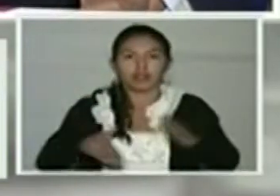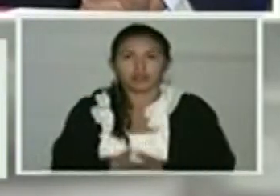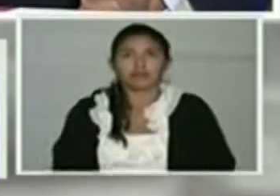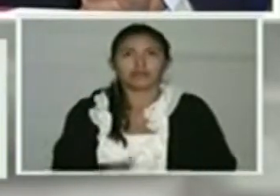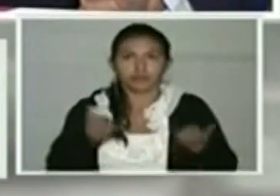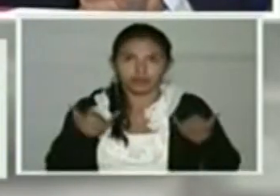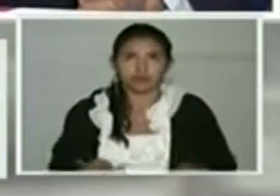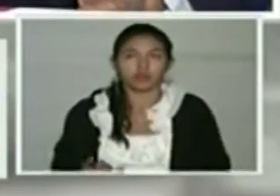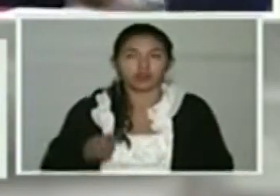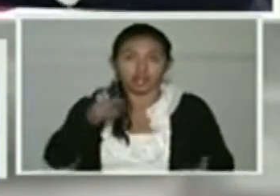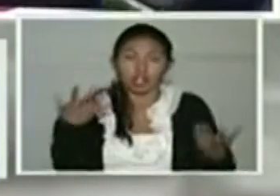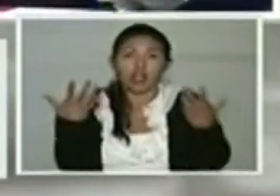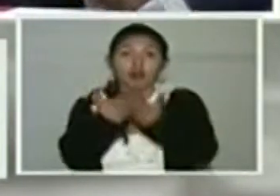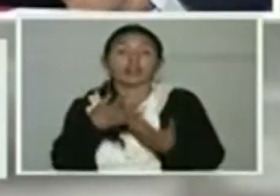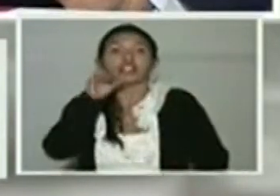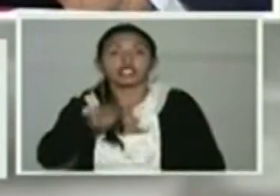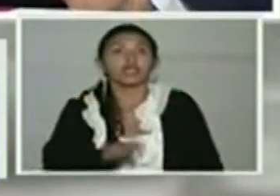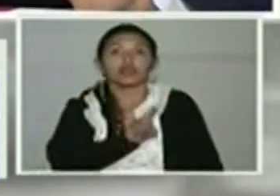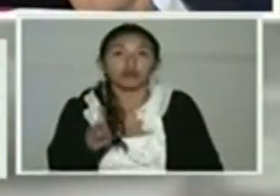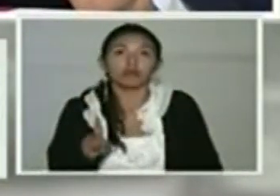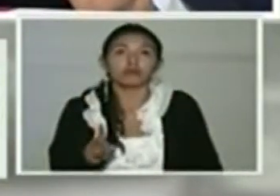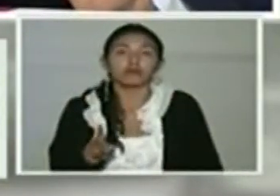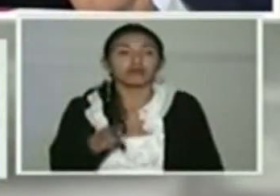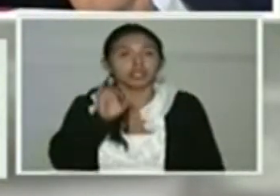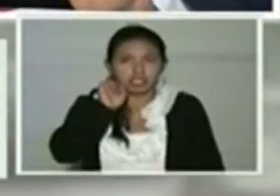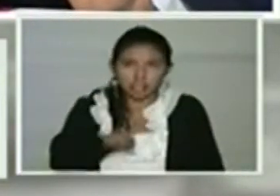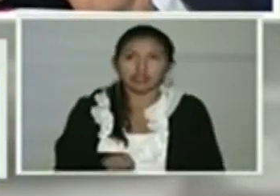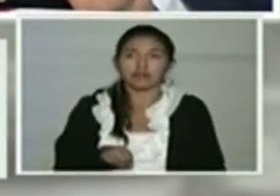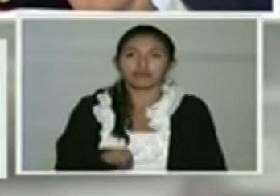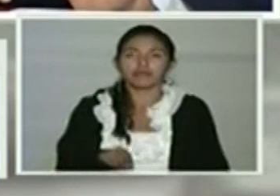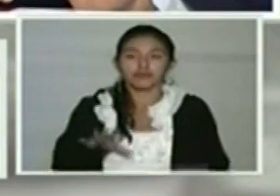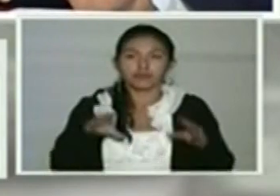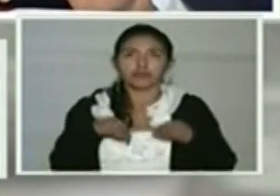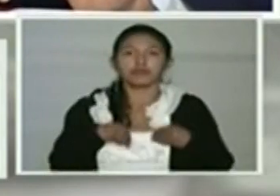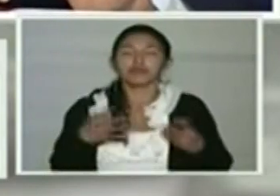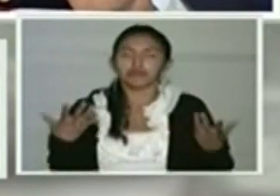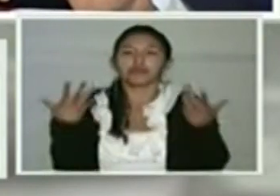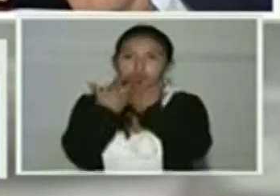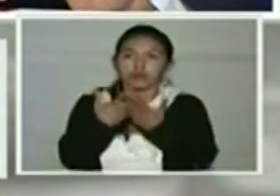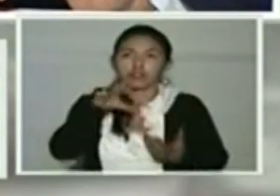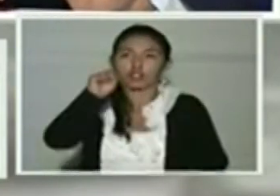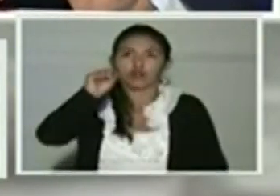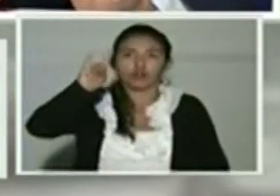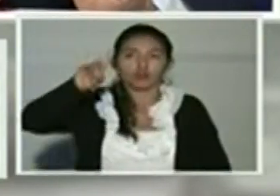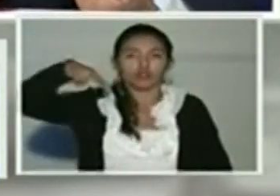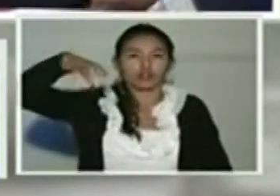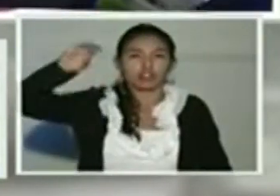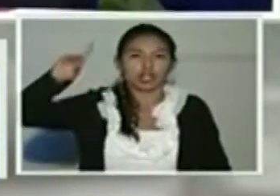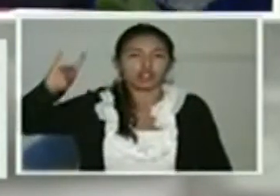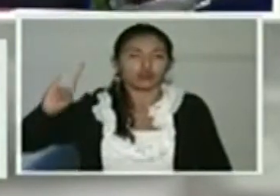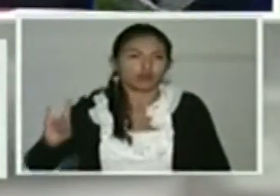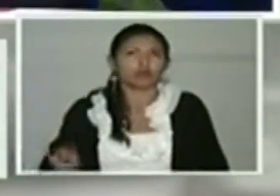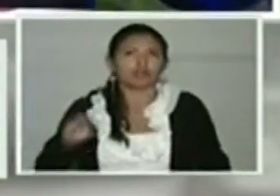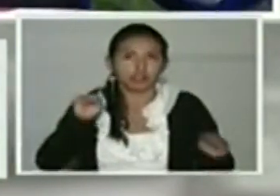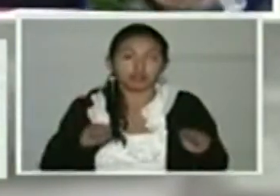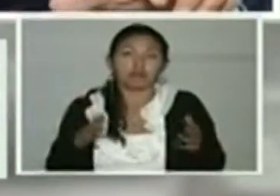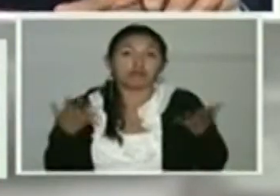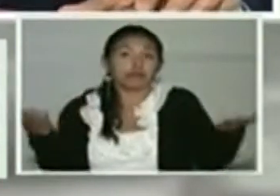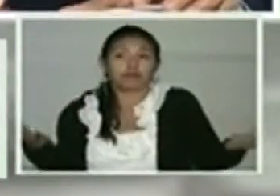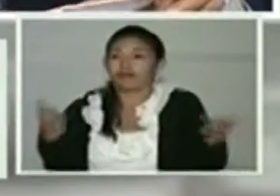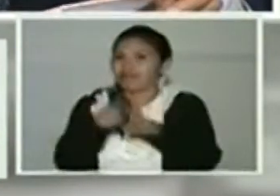está de acuerdo o no con las 12 son yo sí estamos de acuerdo con unas unidos para que operen mejor bueno